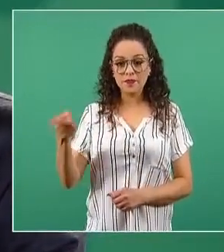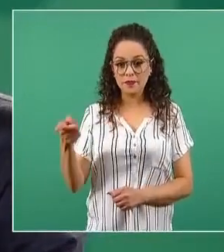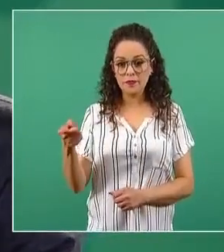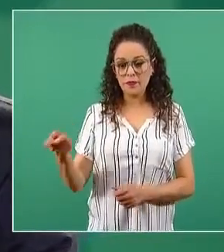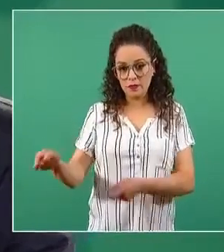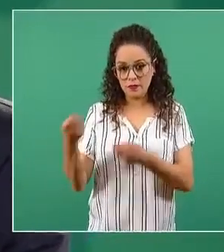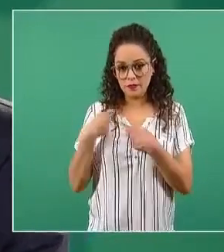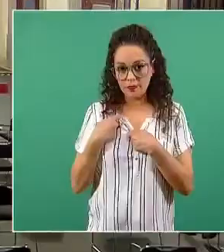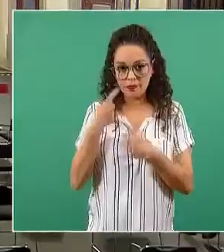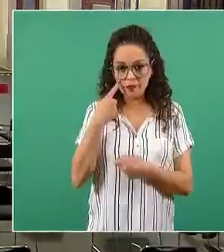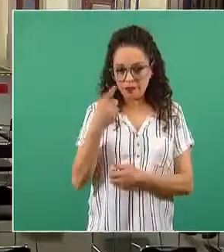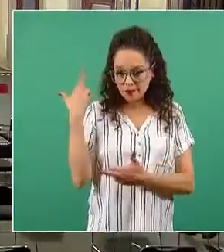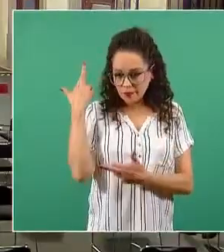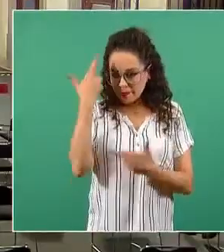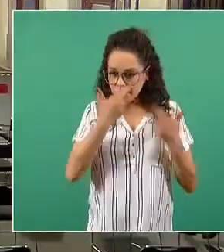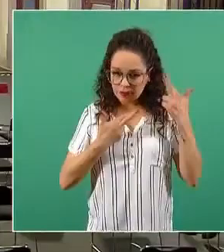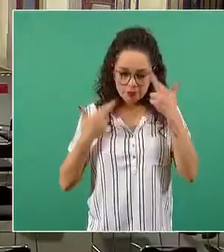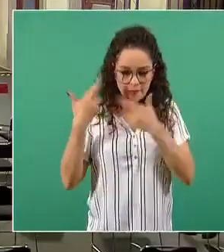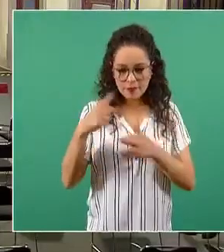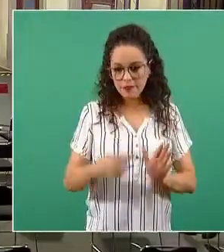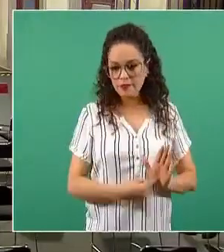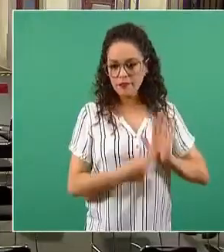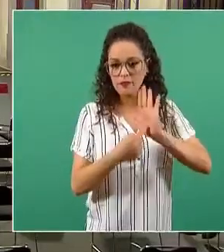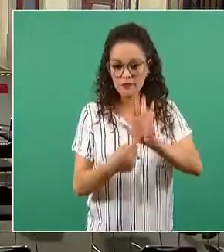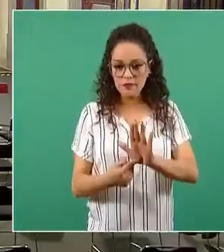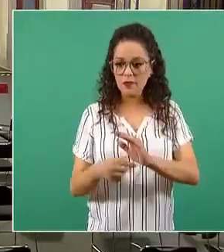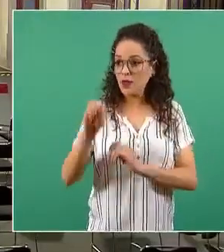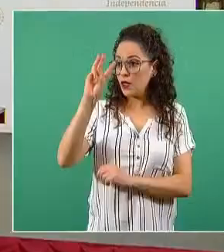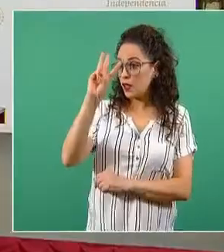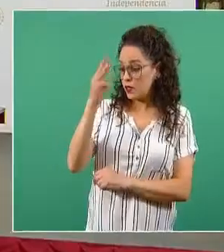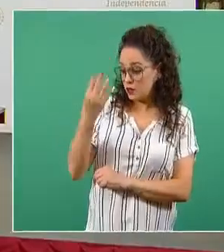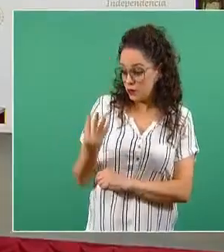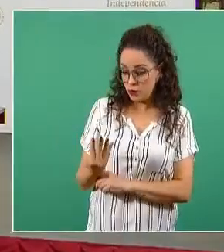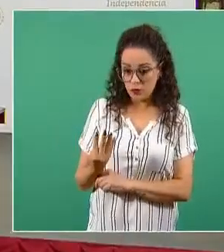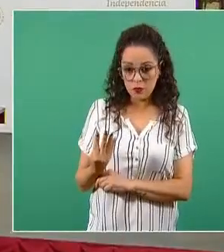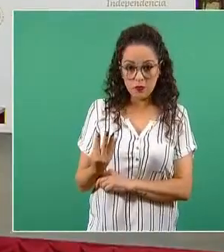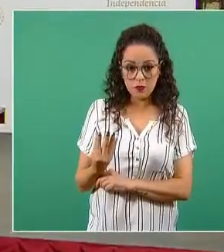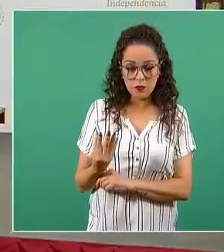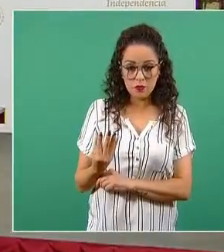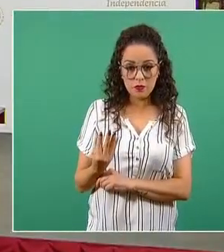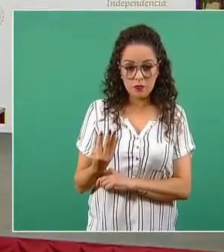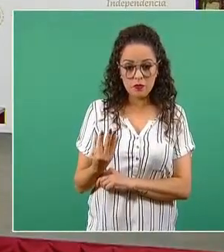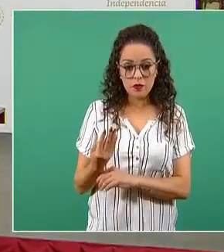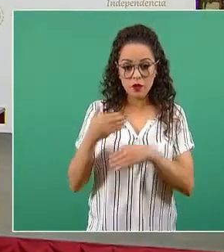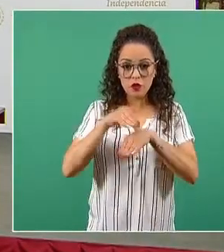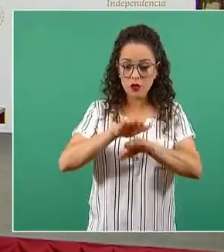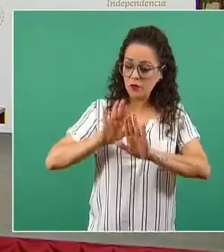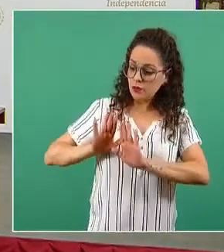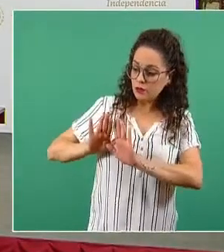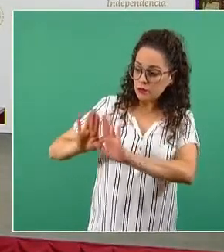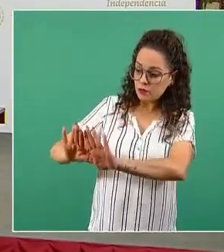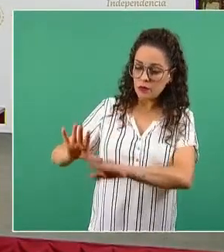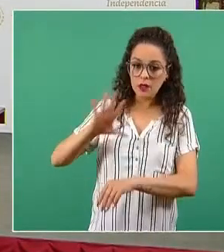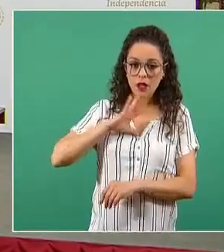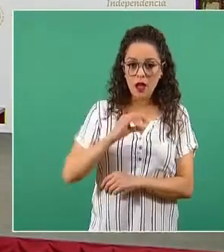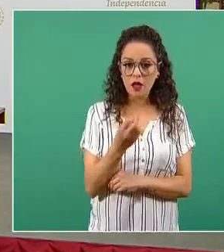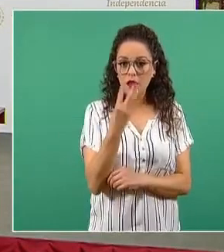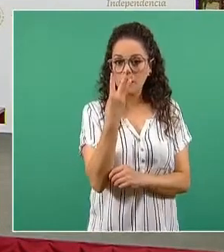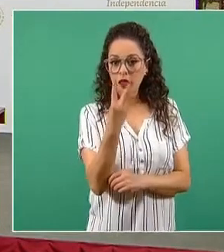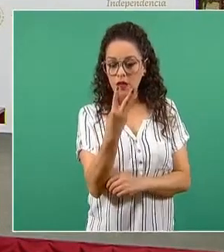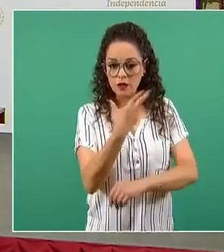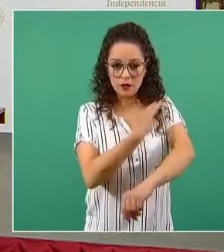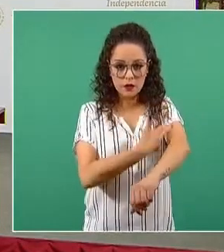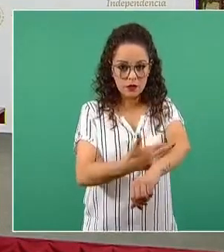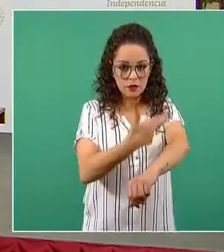análisis y nos mostraron que 3/4 partes del rezago estaban en 3 trámites.